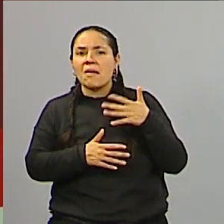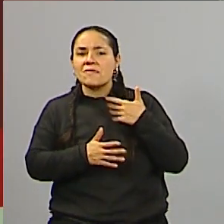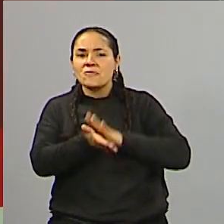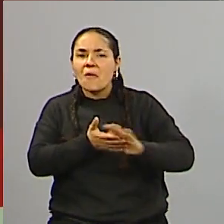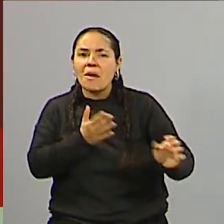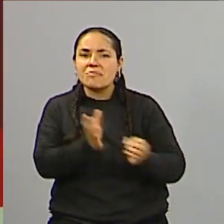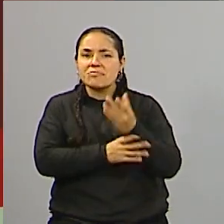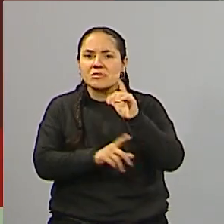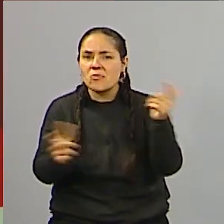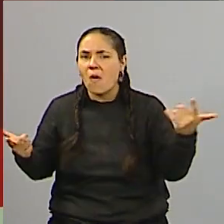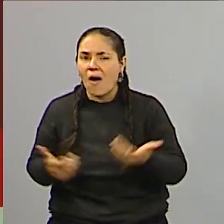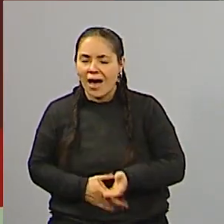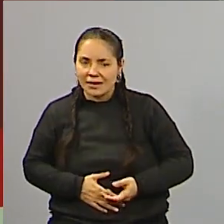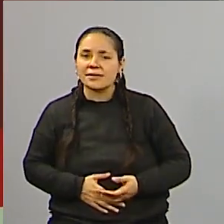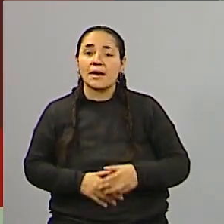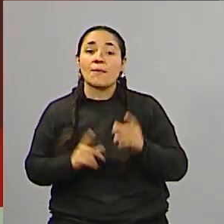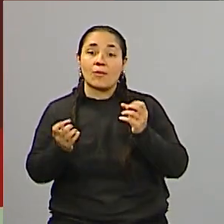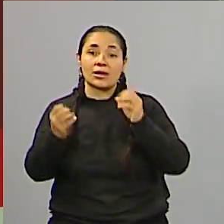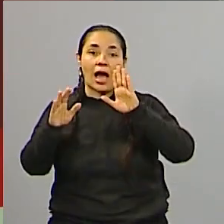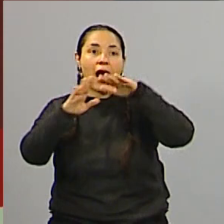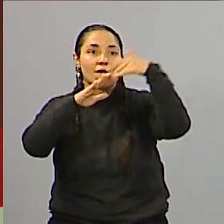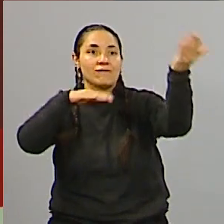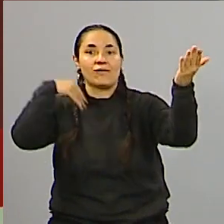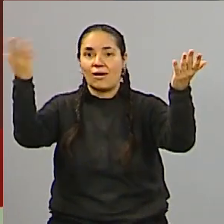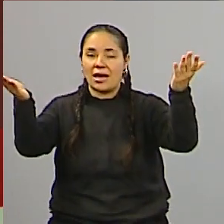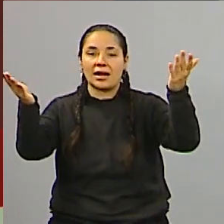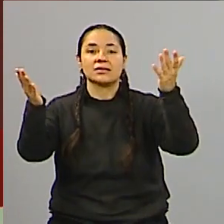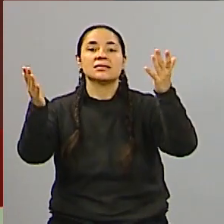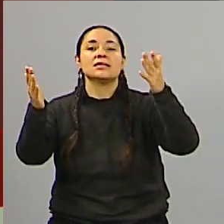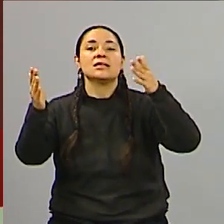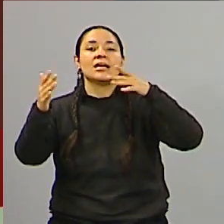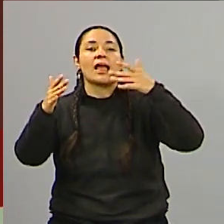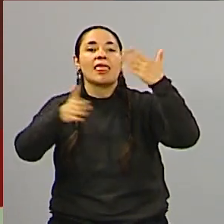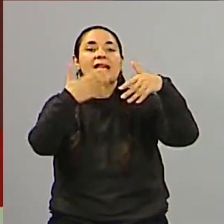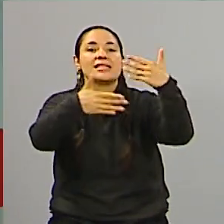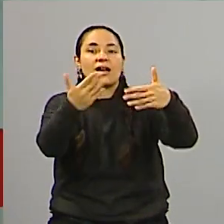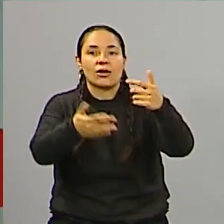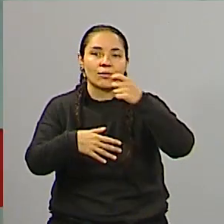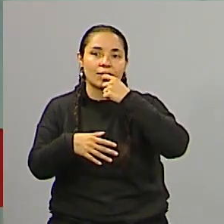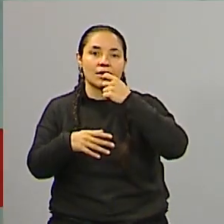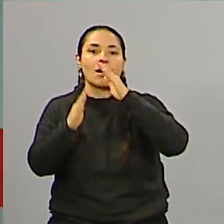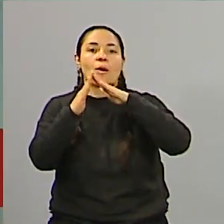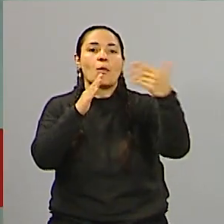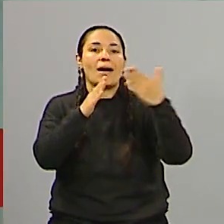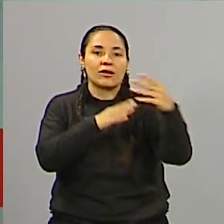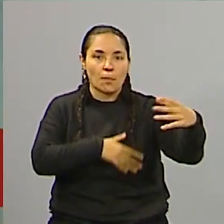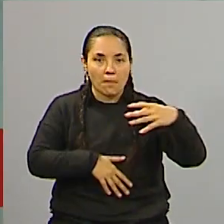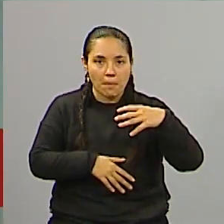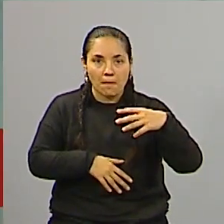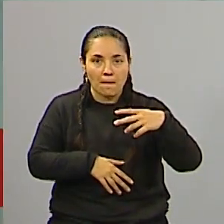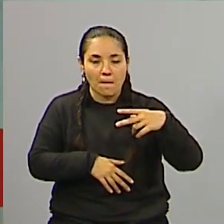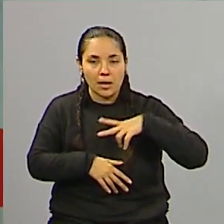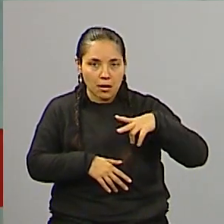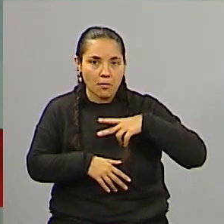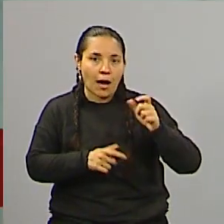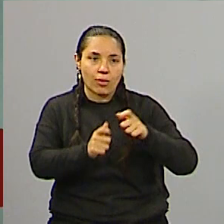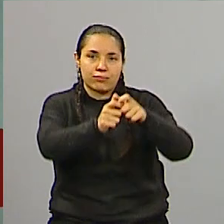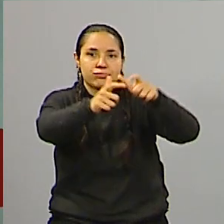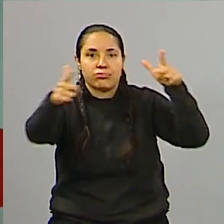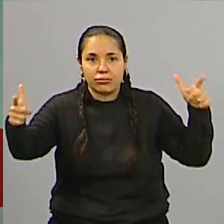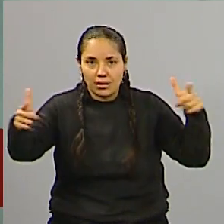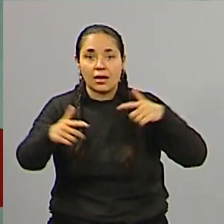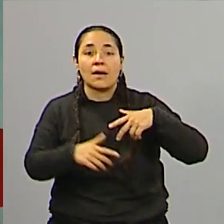tránsito está colapsado, hay mucho, se traba y se hacen ciclovías